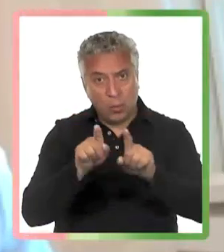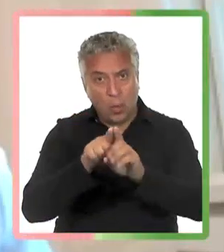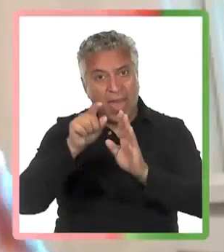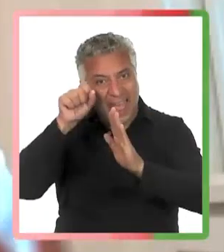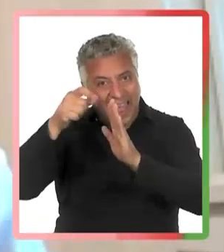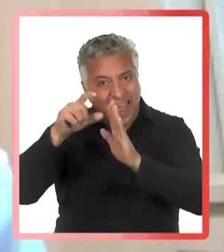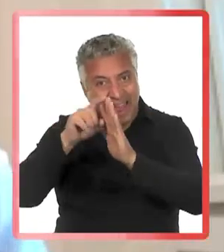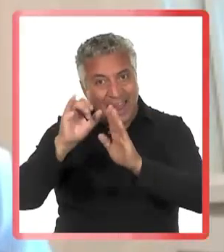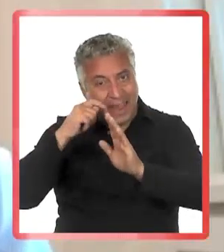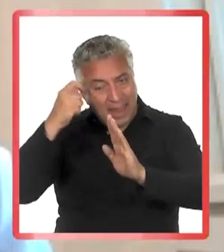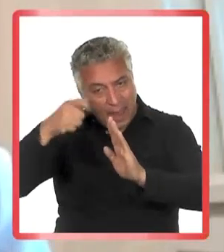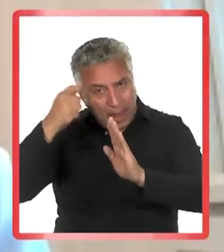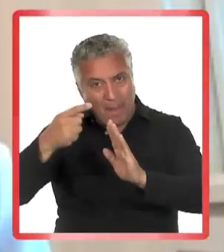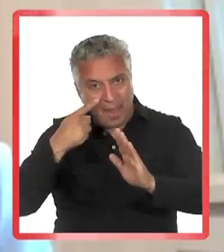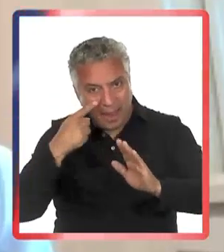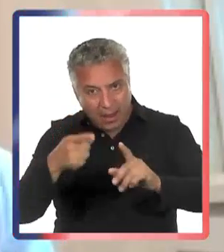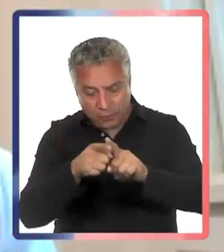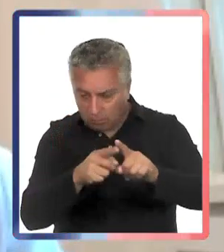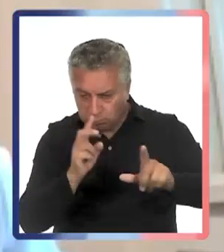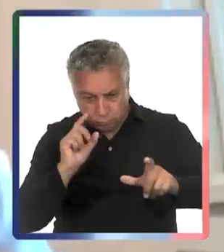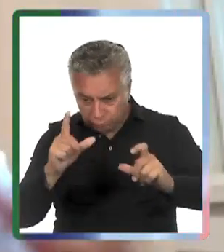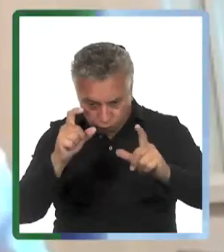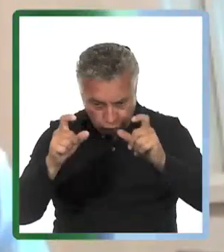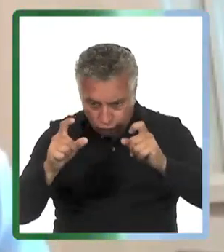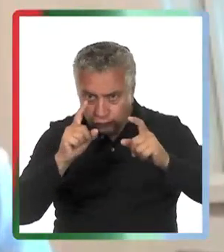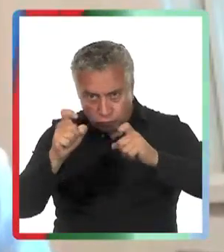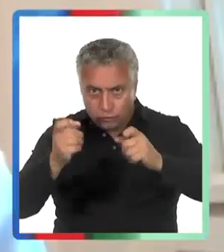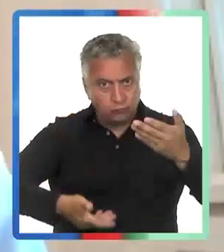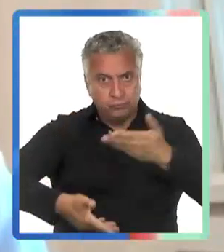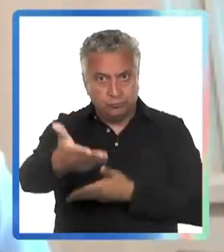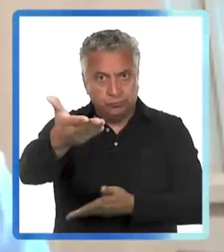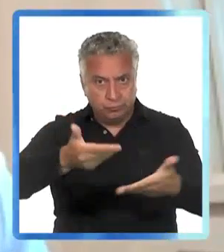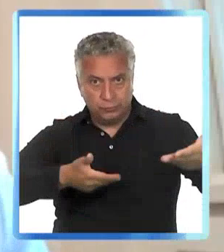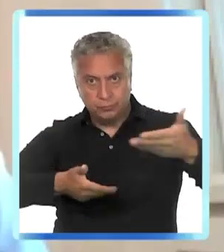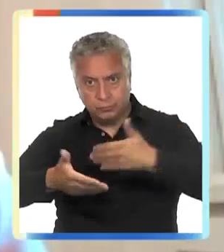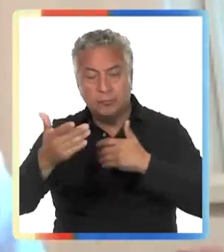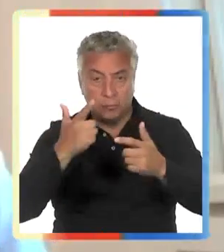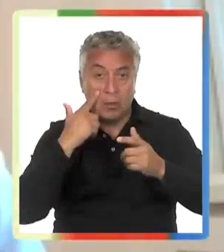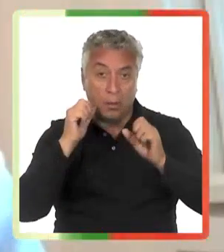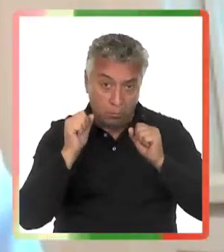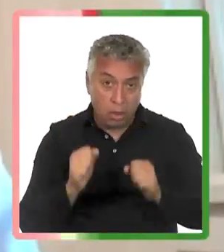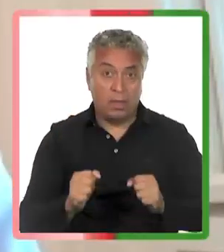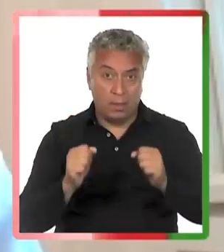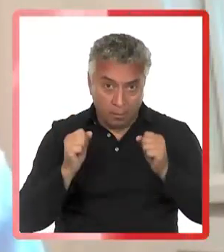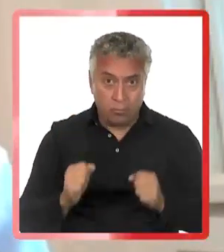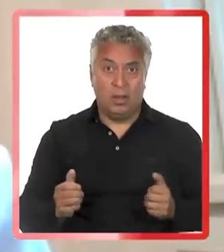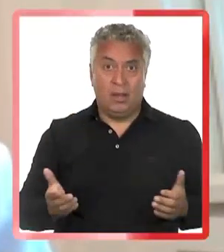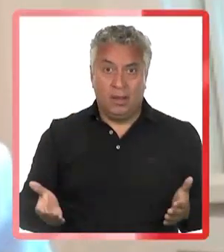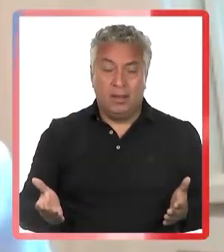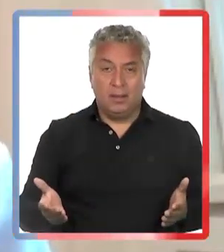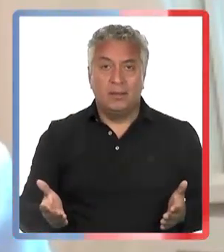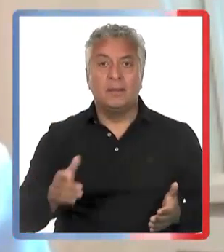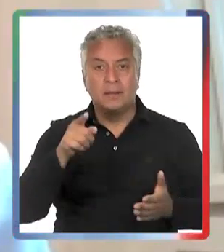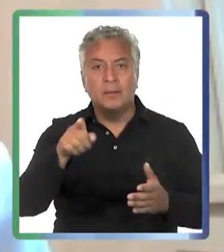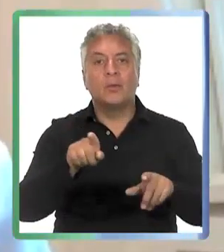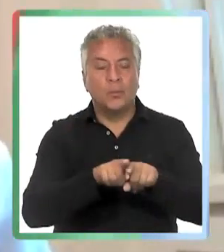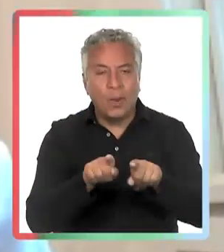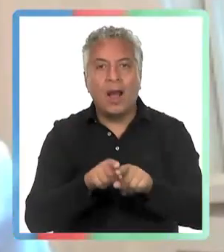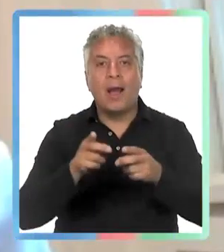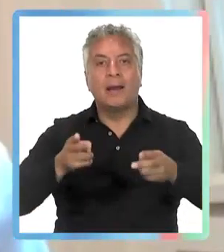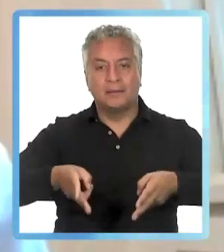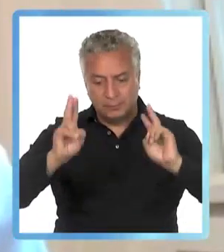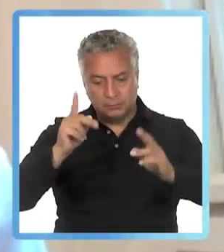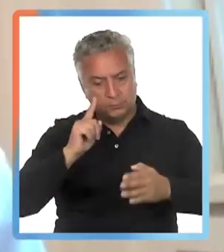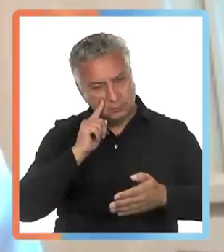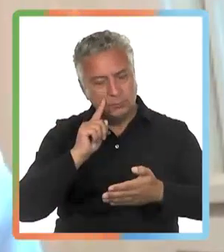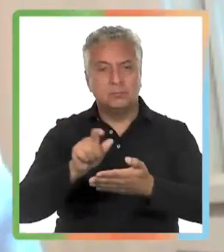se pueden transmitir imágenes, por ejemplo en dermatología, ¿no es cierto?, o otro tipo de imágenes